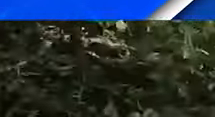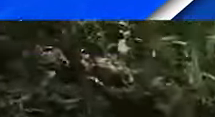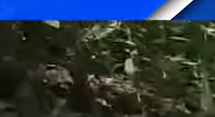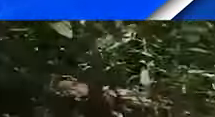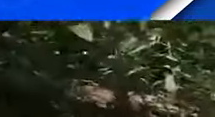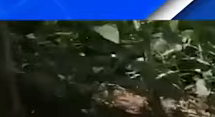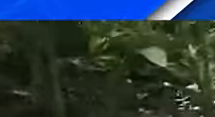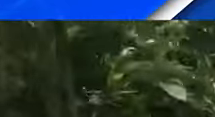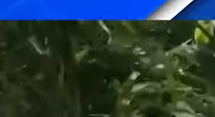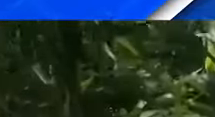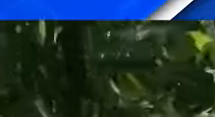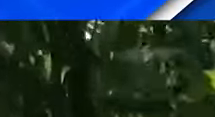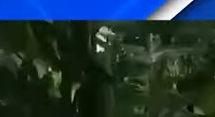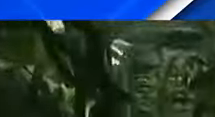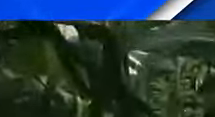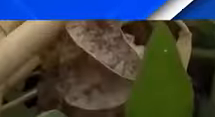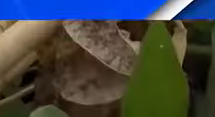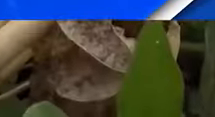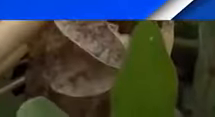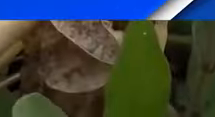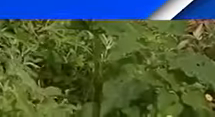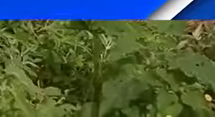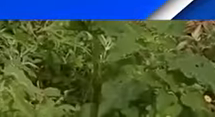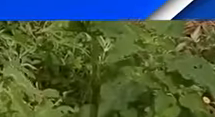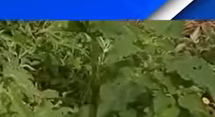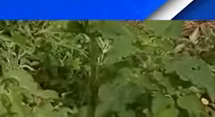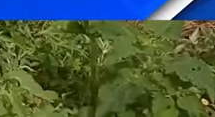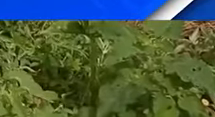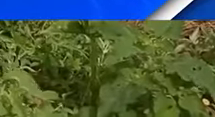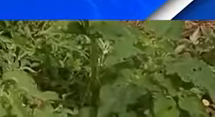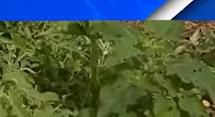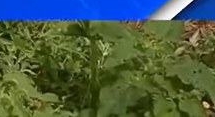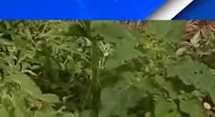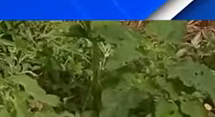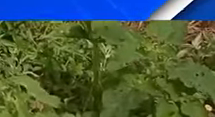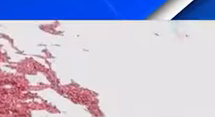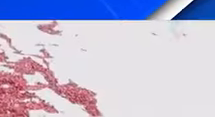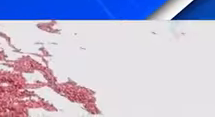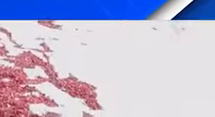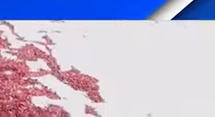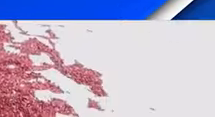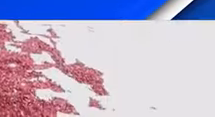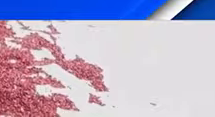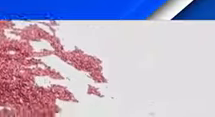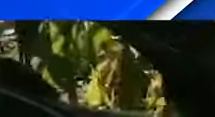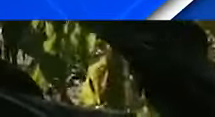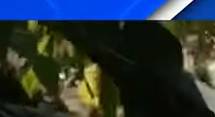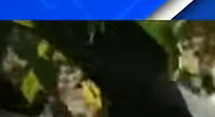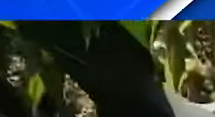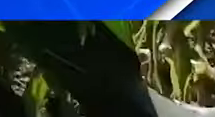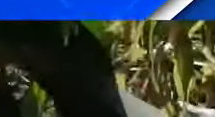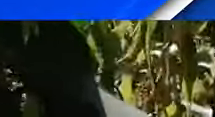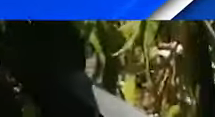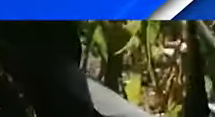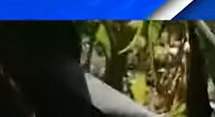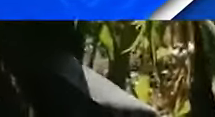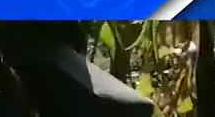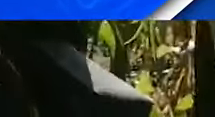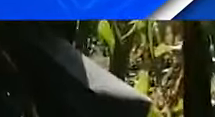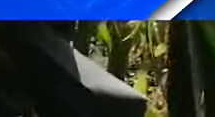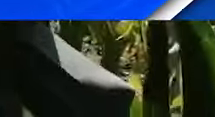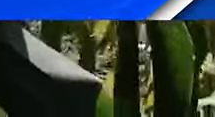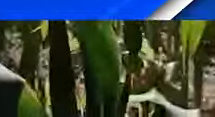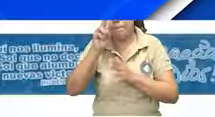2023-2024 a través del ministro de Hacienda y Crédito Público, Iván Acosta, y tiene como fin fortalecer la seguridad y